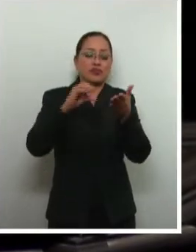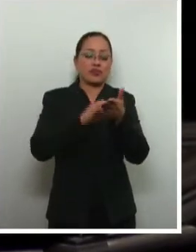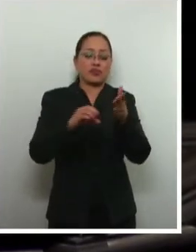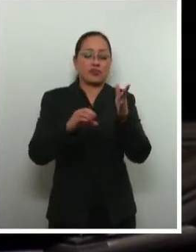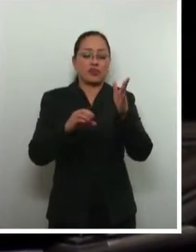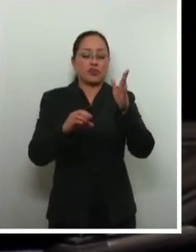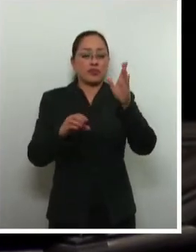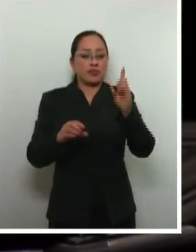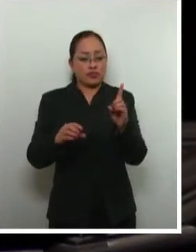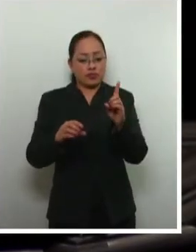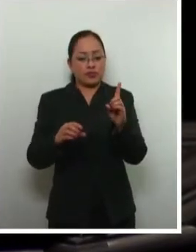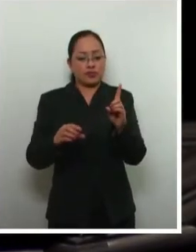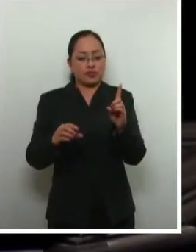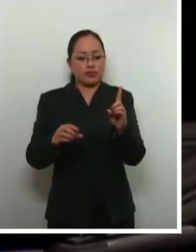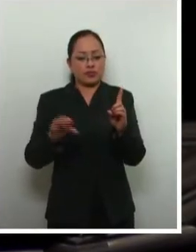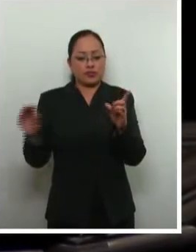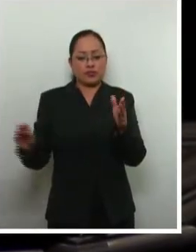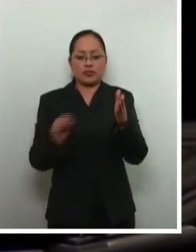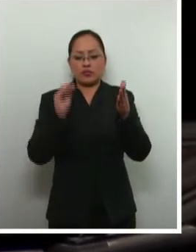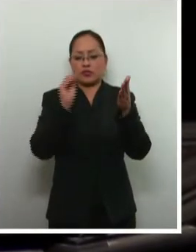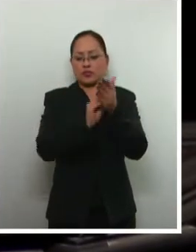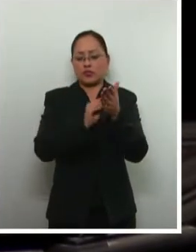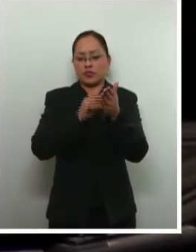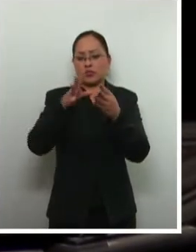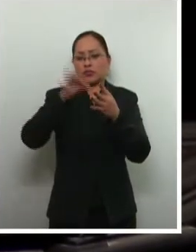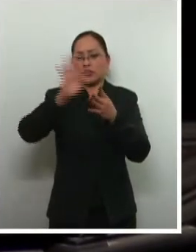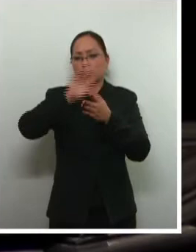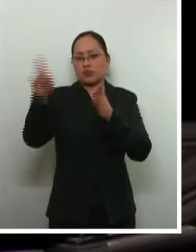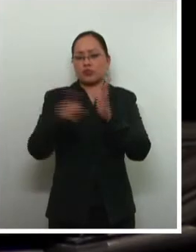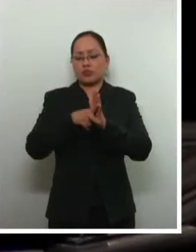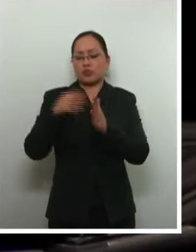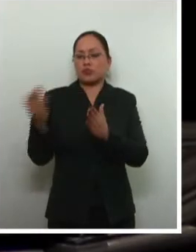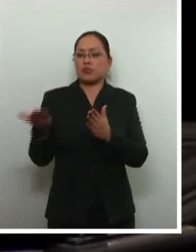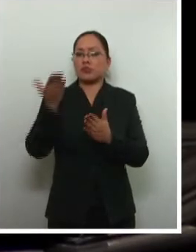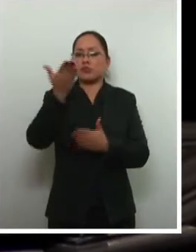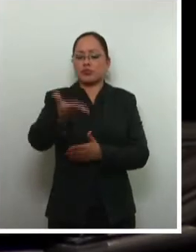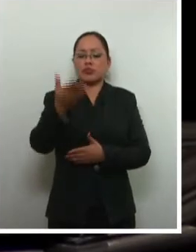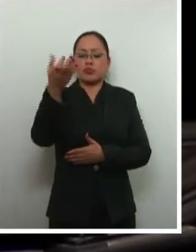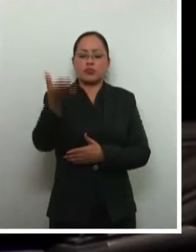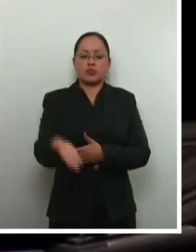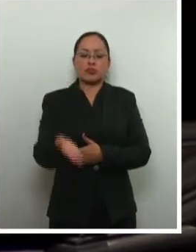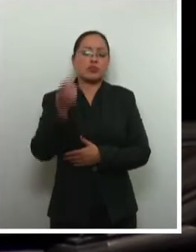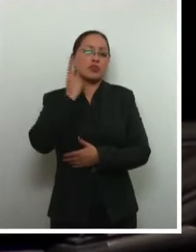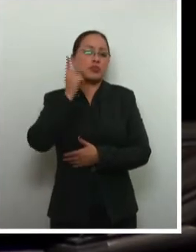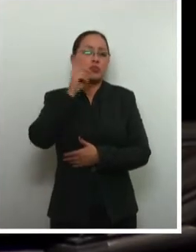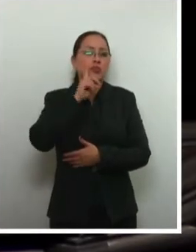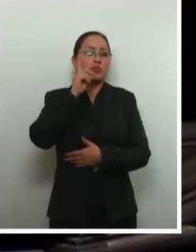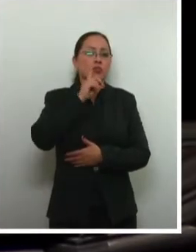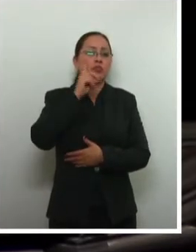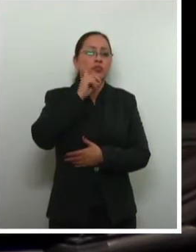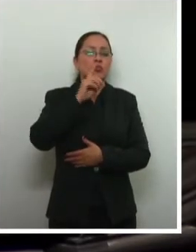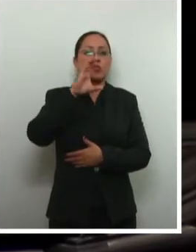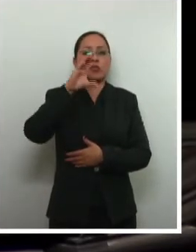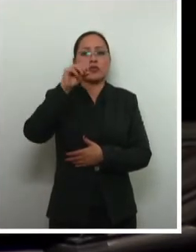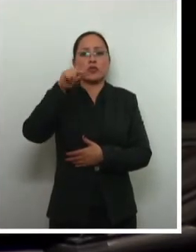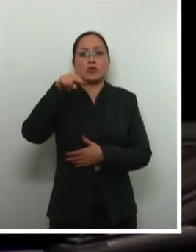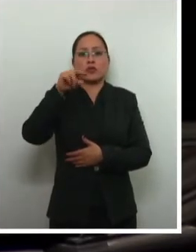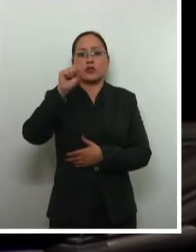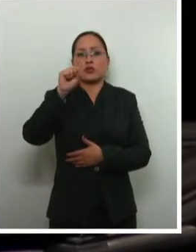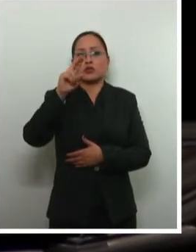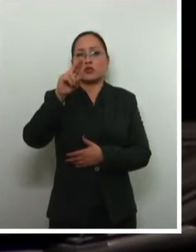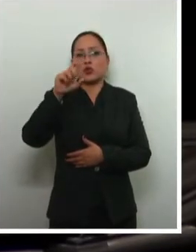D, se incorporó una reserva que de la diputada Consuelo Sánchez, que de